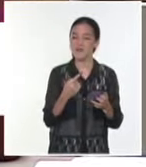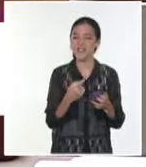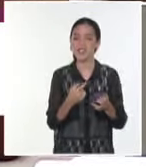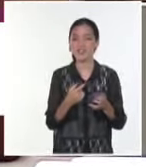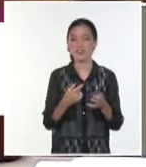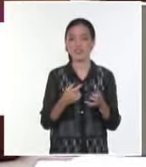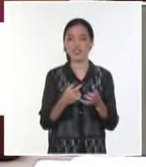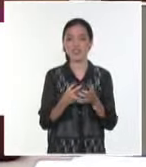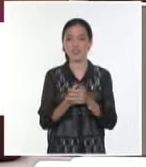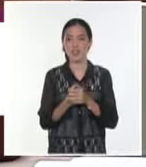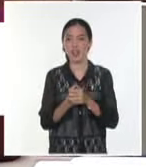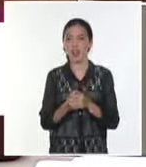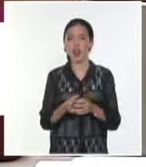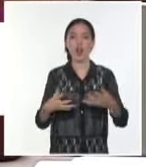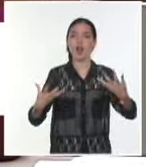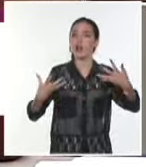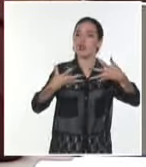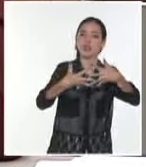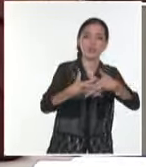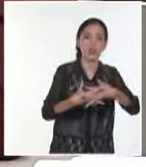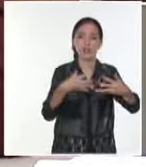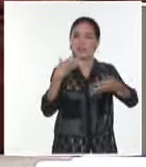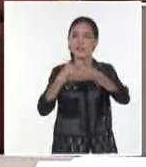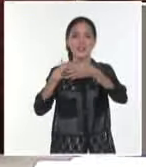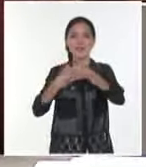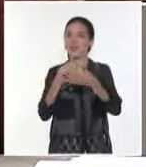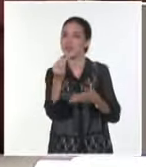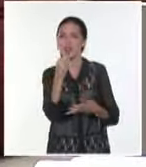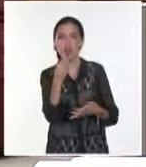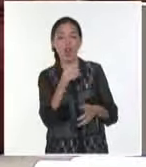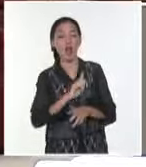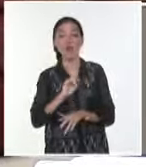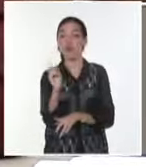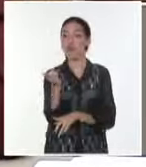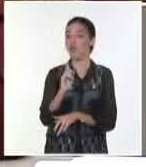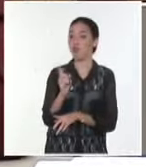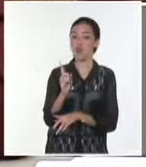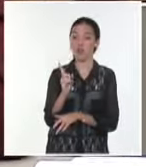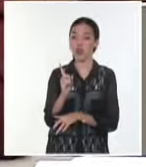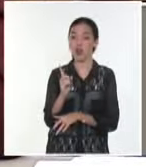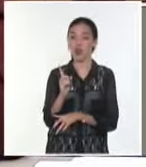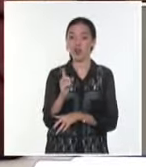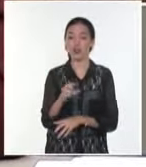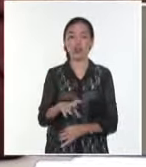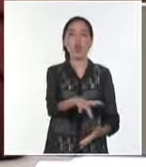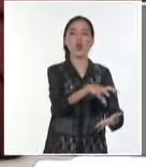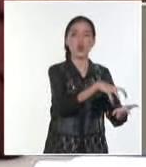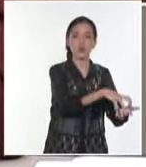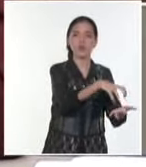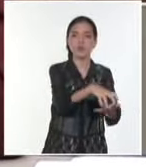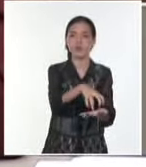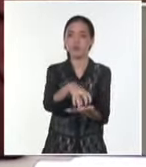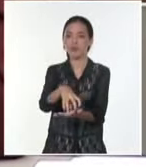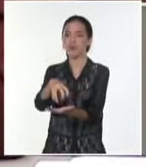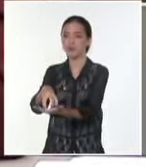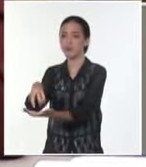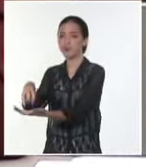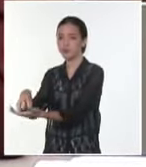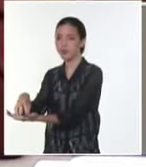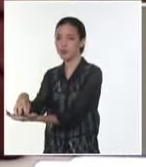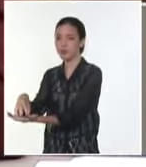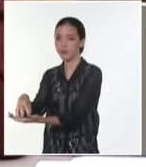de empresas agropecuarias, sino en cada una de sus unidades. Uno visita una región militar y